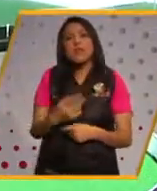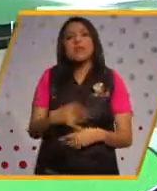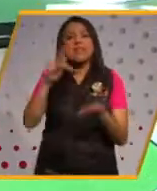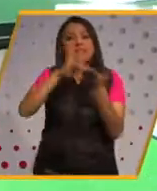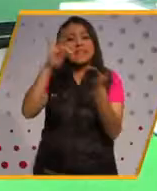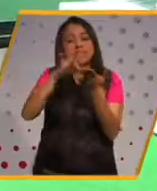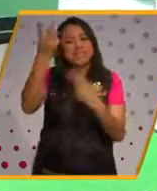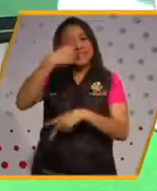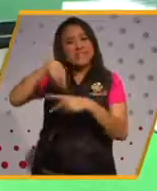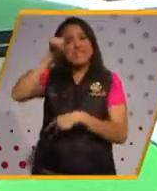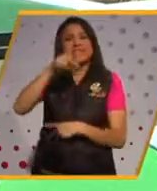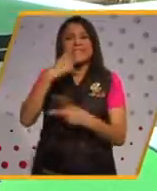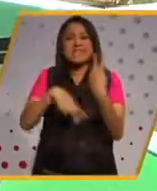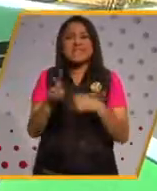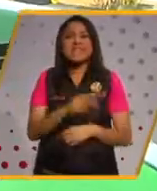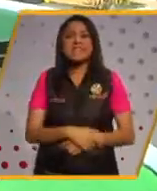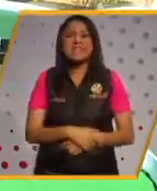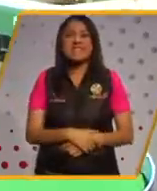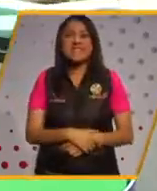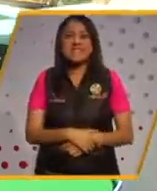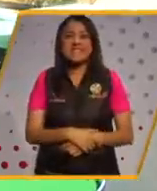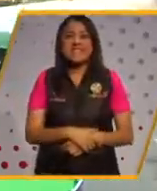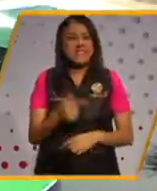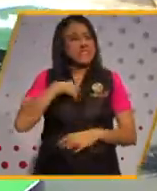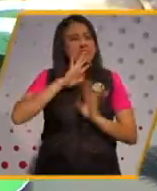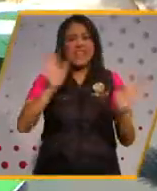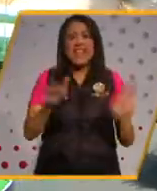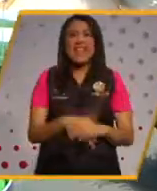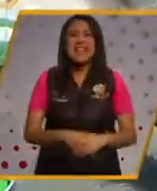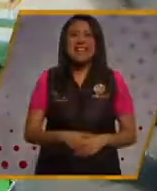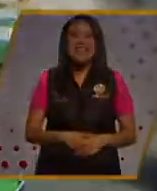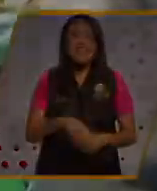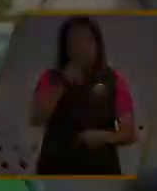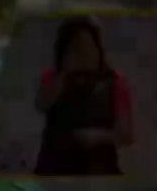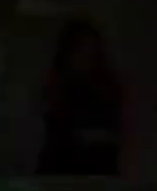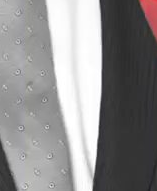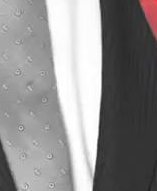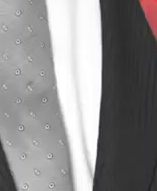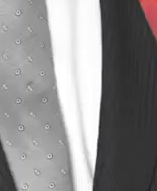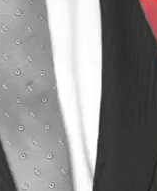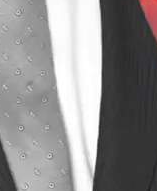momento voy a subir rúper